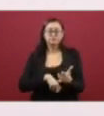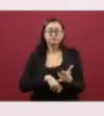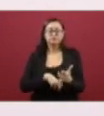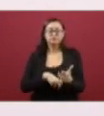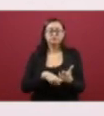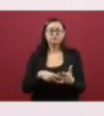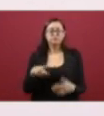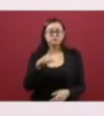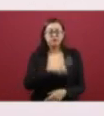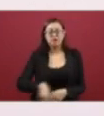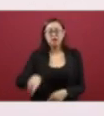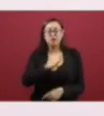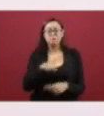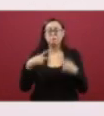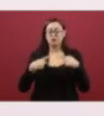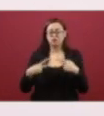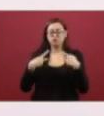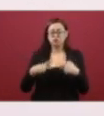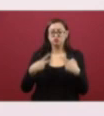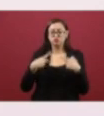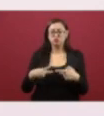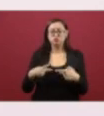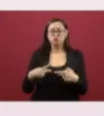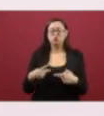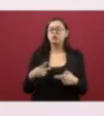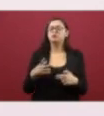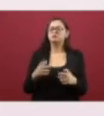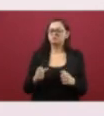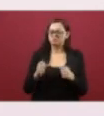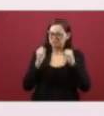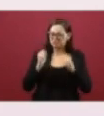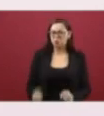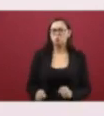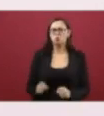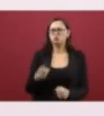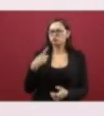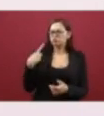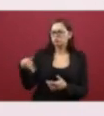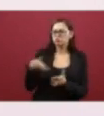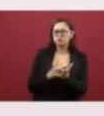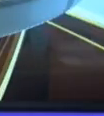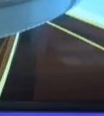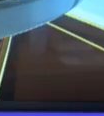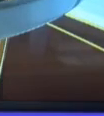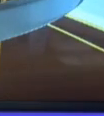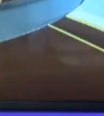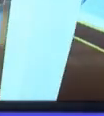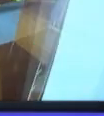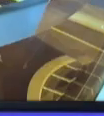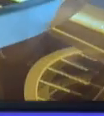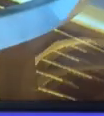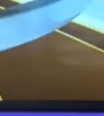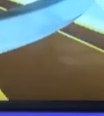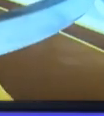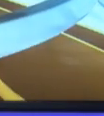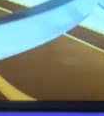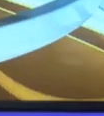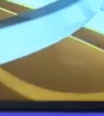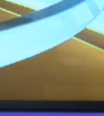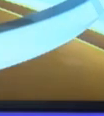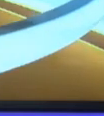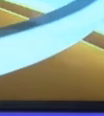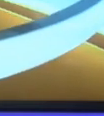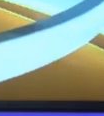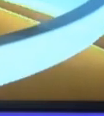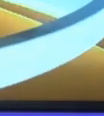que está hoy y ya se le carga a López Obrador la culpa. Uh-huh. Muy bien, Roy, pues muchísimas gracias, como siempre, por tomarnos la